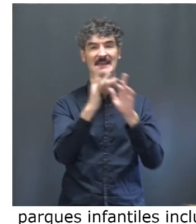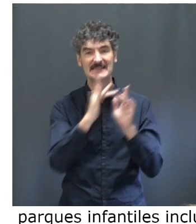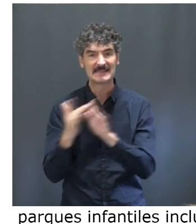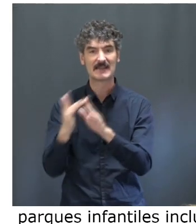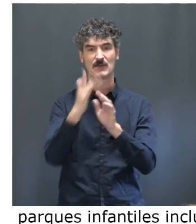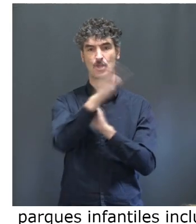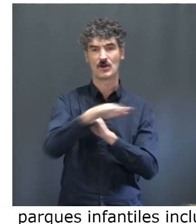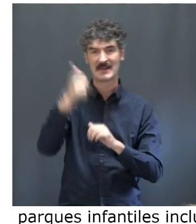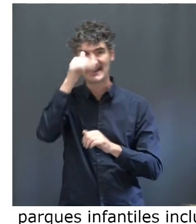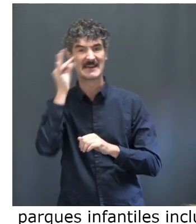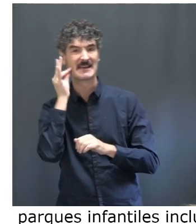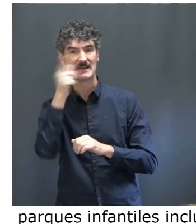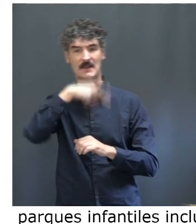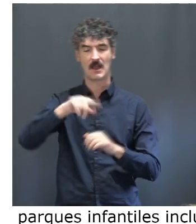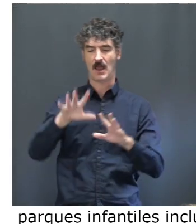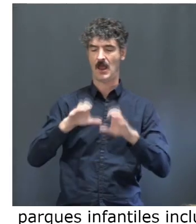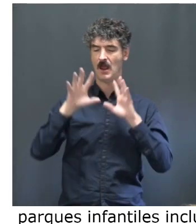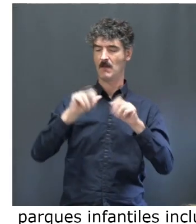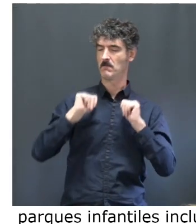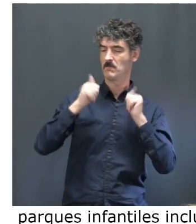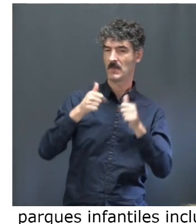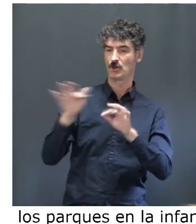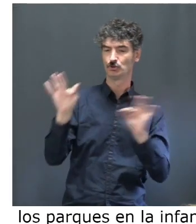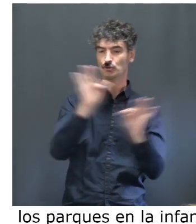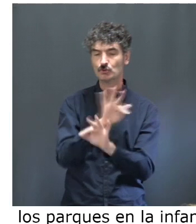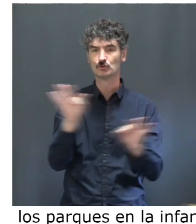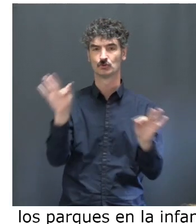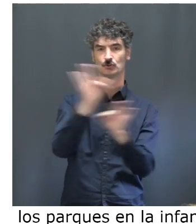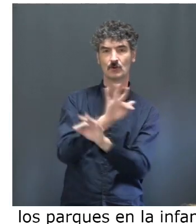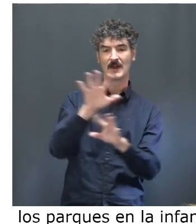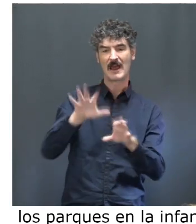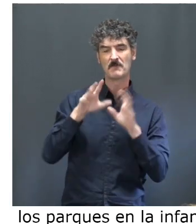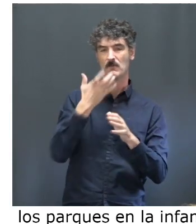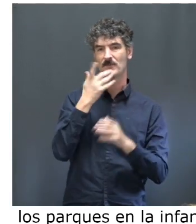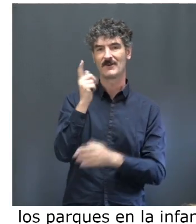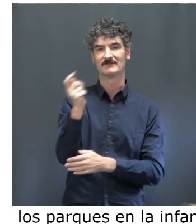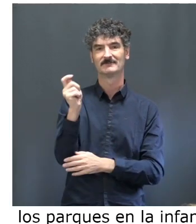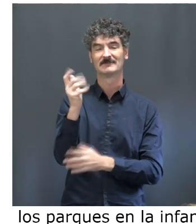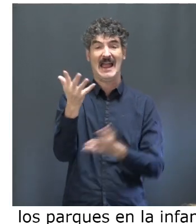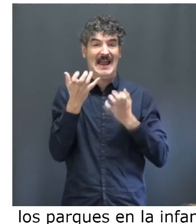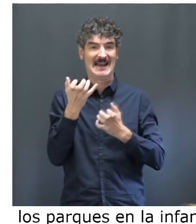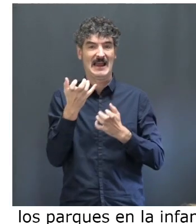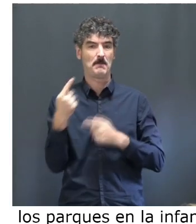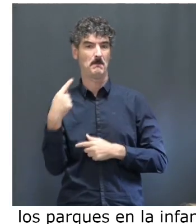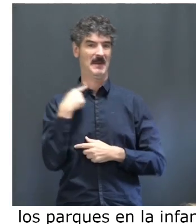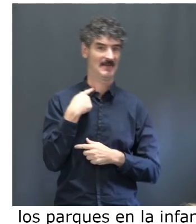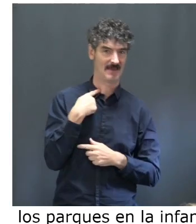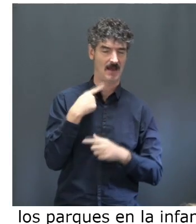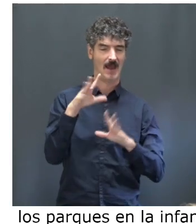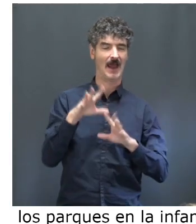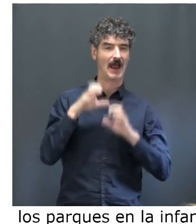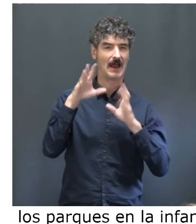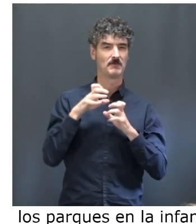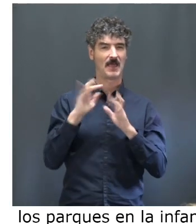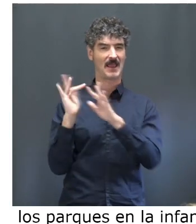entre niños y lo que implica el aprendizaje de los turnos, de aprender a ganar, de aprender a perder, la